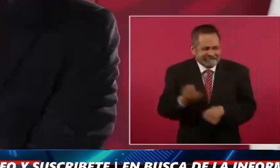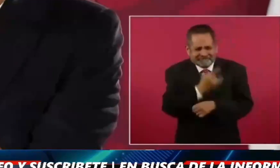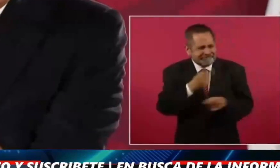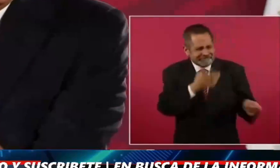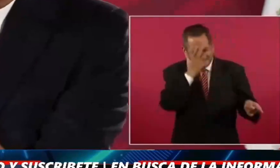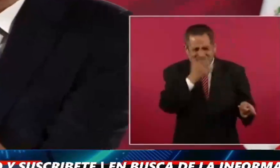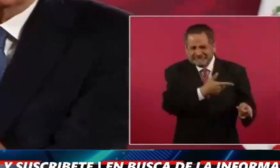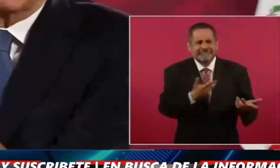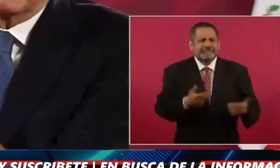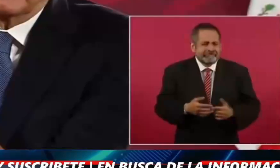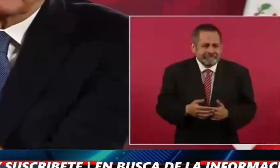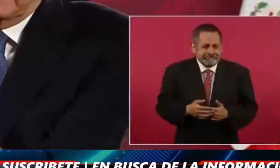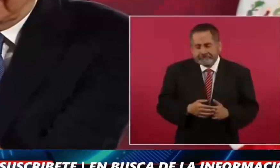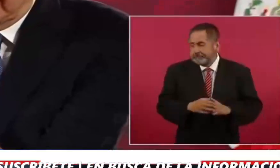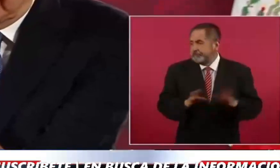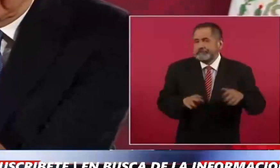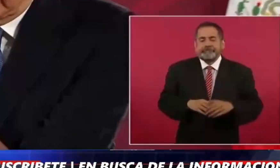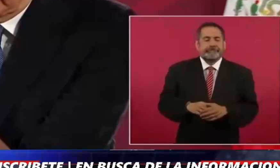Y lo que más